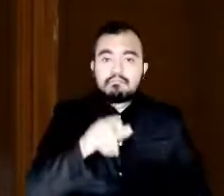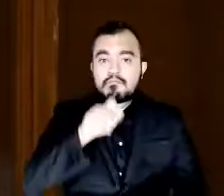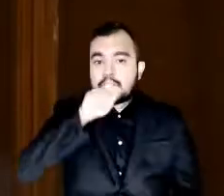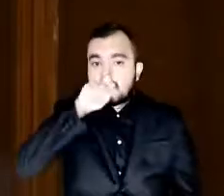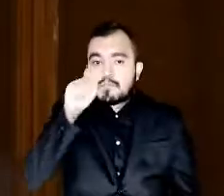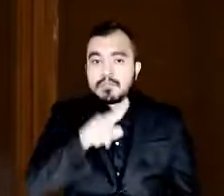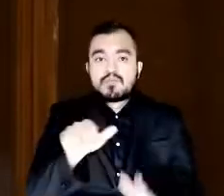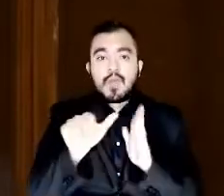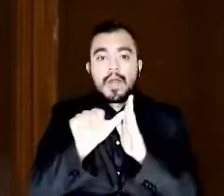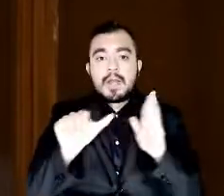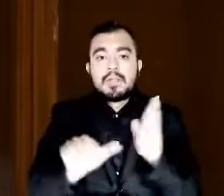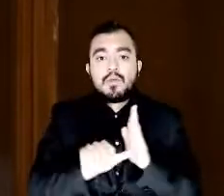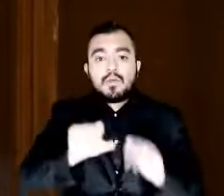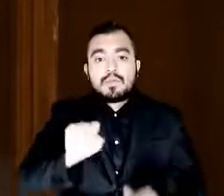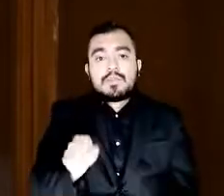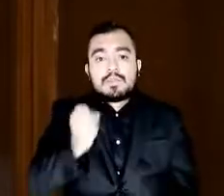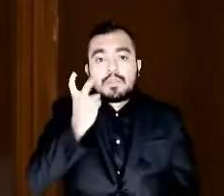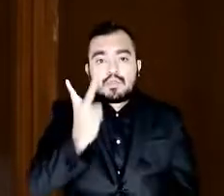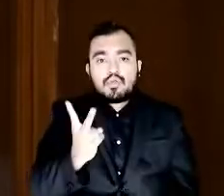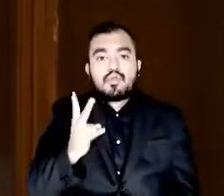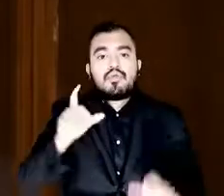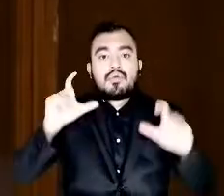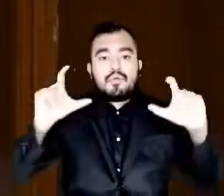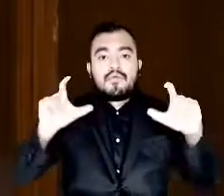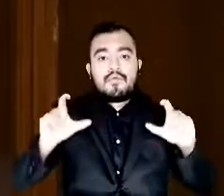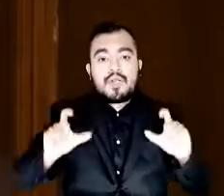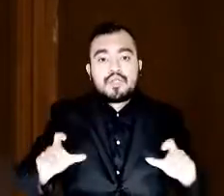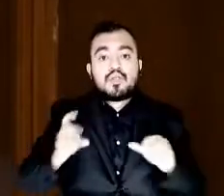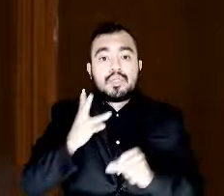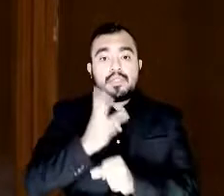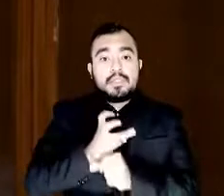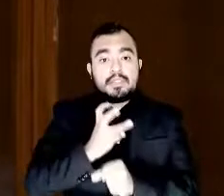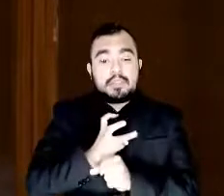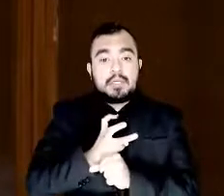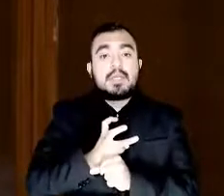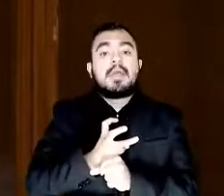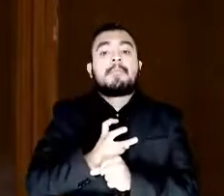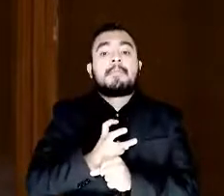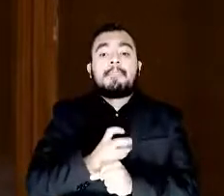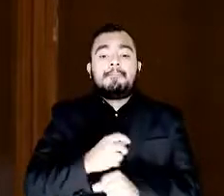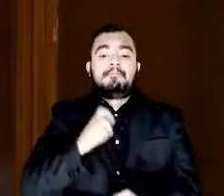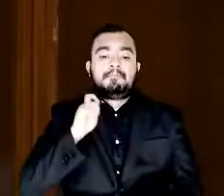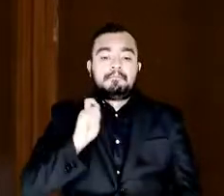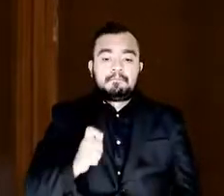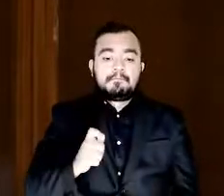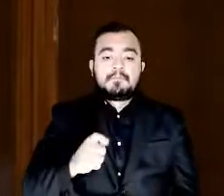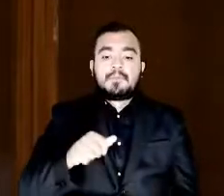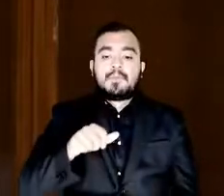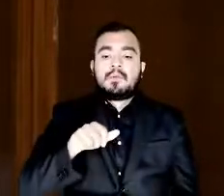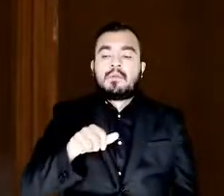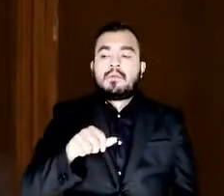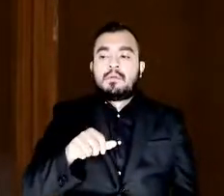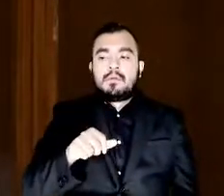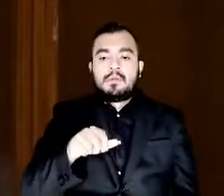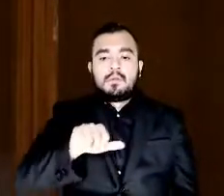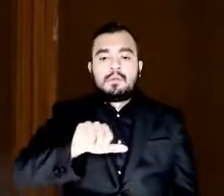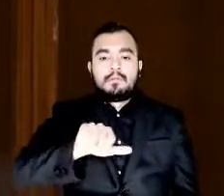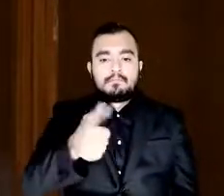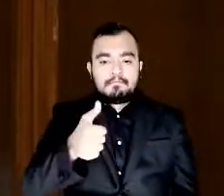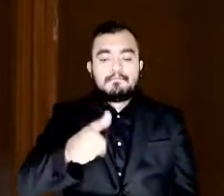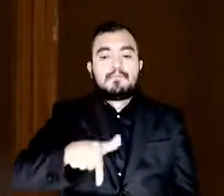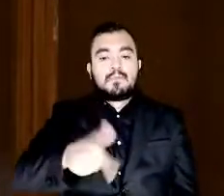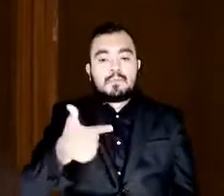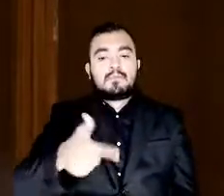en los artículos 62 fracción tercera décimo primera décimo sexta y décimo novena y demás